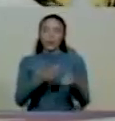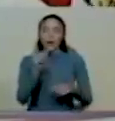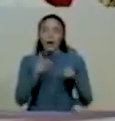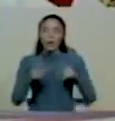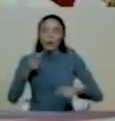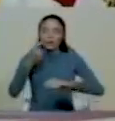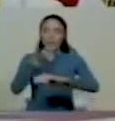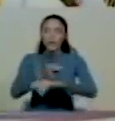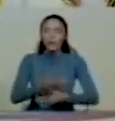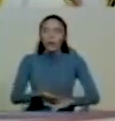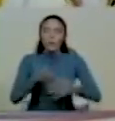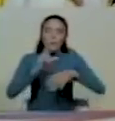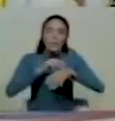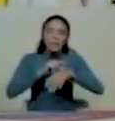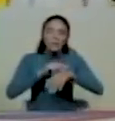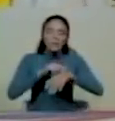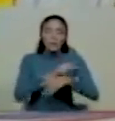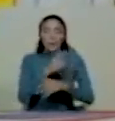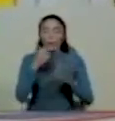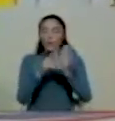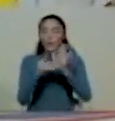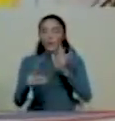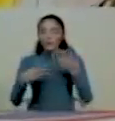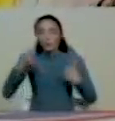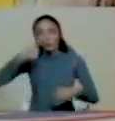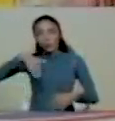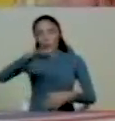medicina comunitaria, en la medicina como derecho del pueblo.